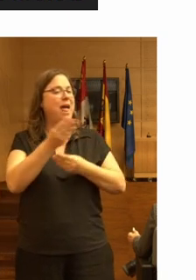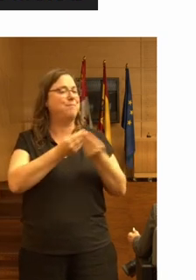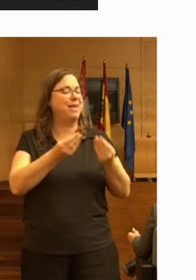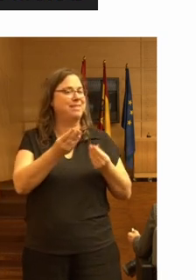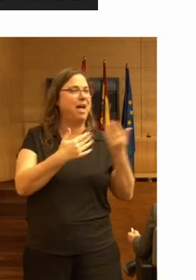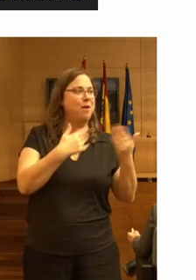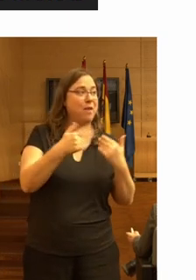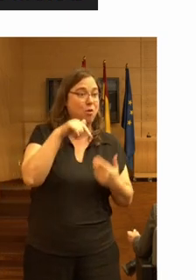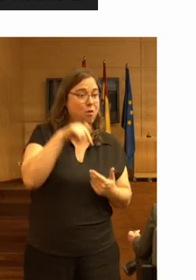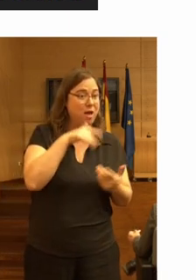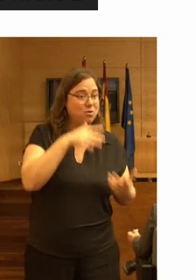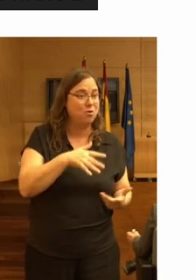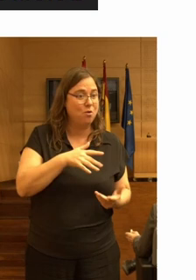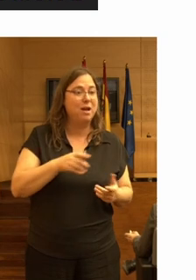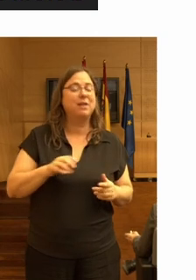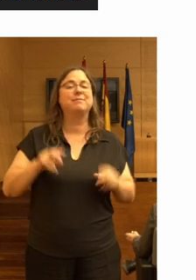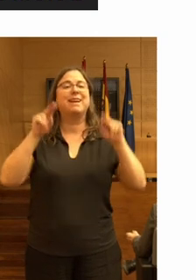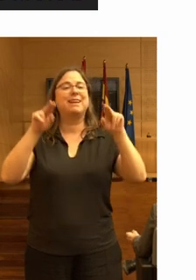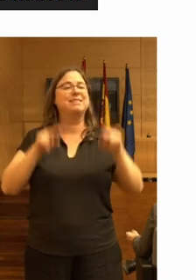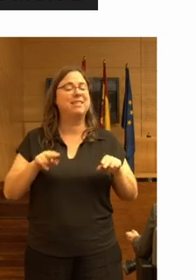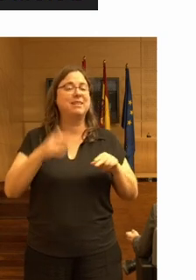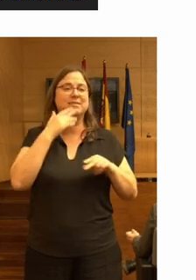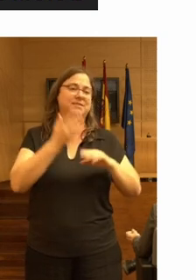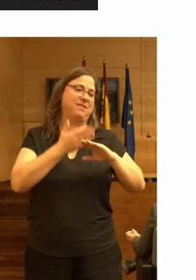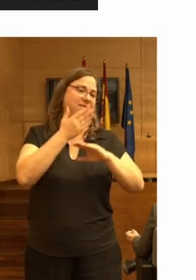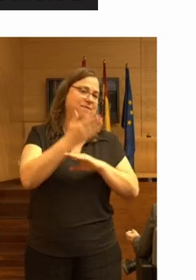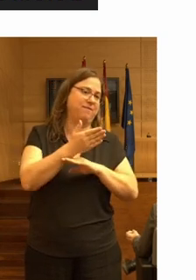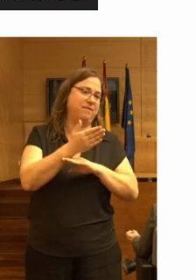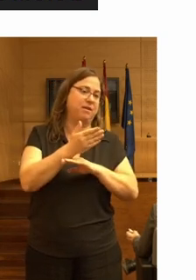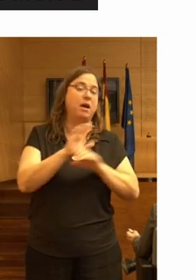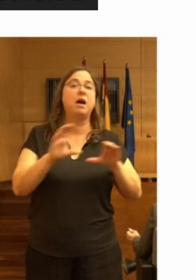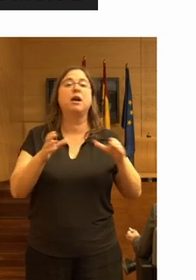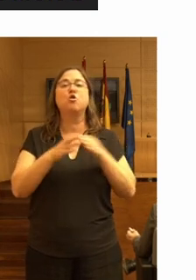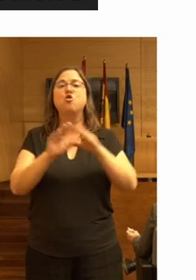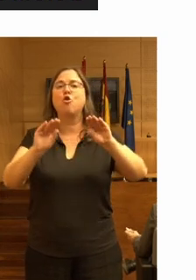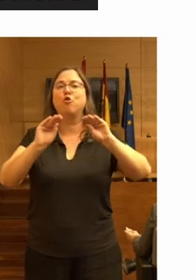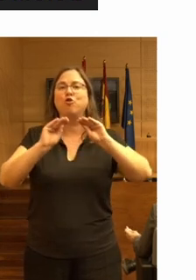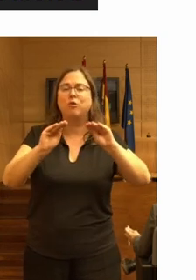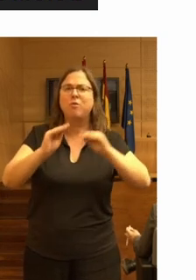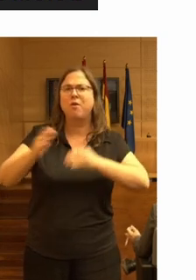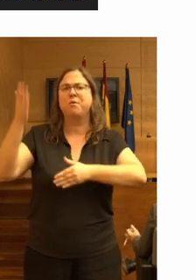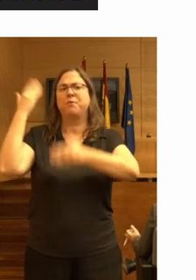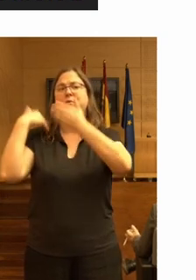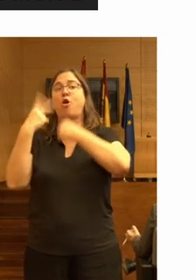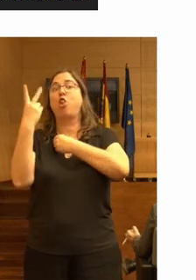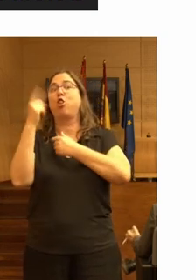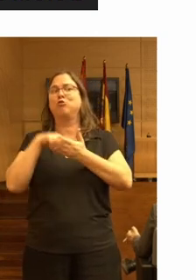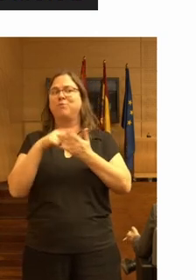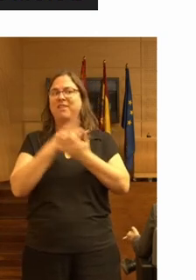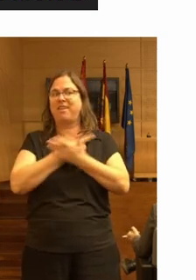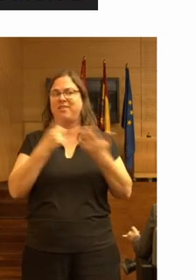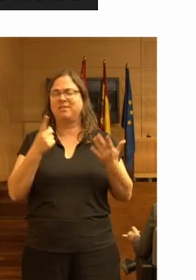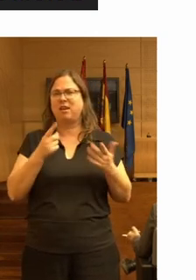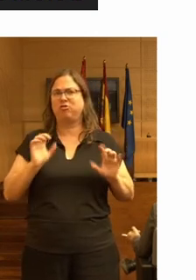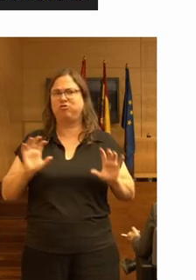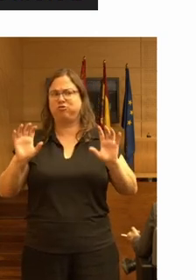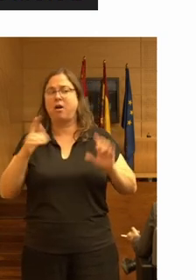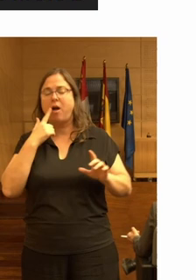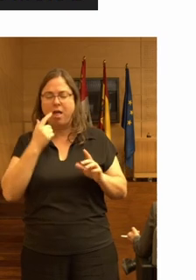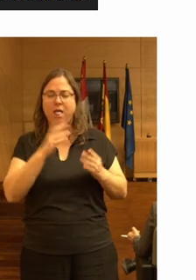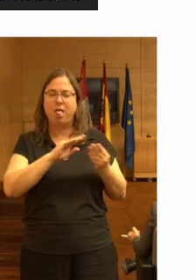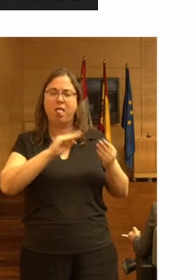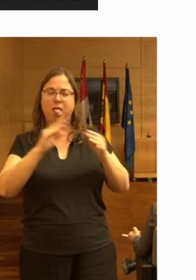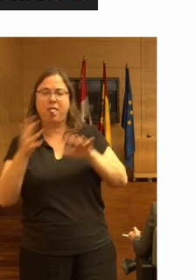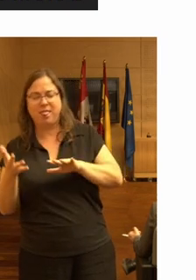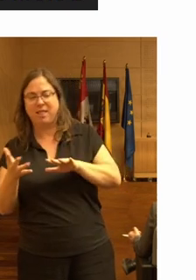que te encuentras hoy en una residencia cuando haces una reunión formativa con el que te encontrabas en 2016 cuando yo empecé en esto.